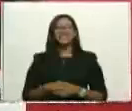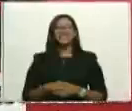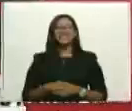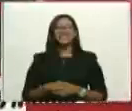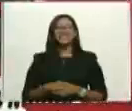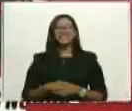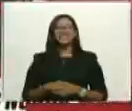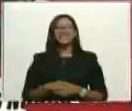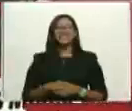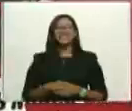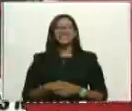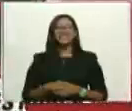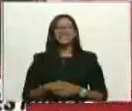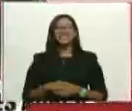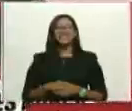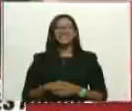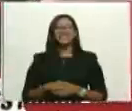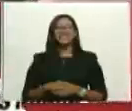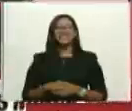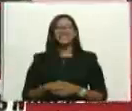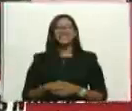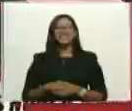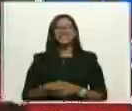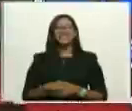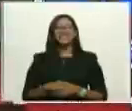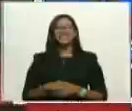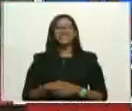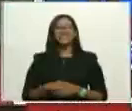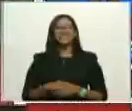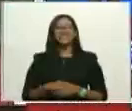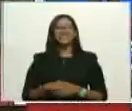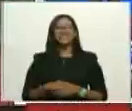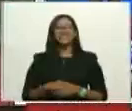¿Cómo silbas tú? Mira, ¿cómo silbas tú, mamá?